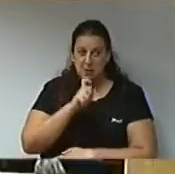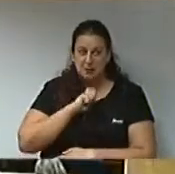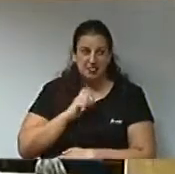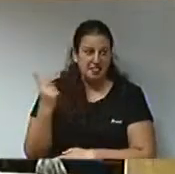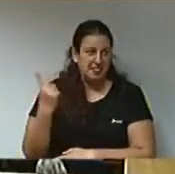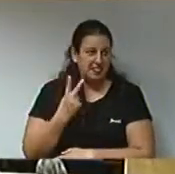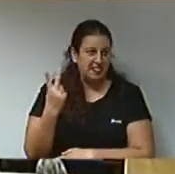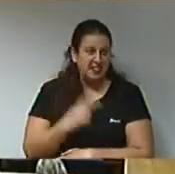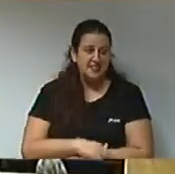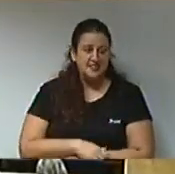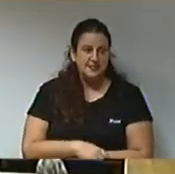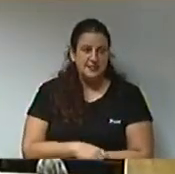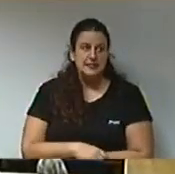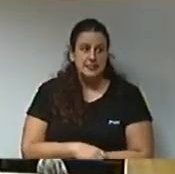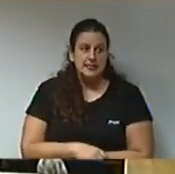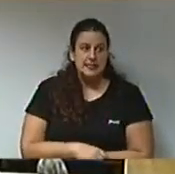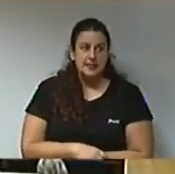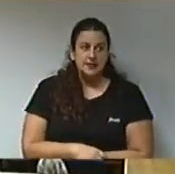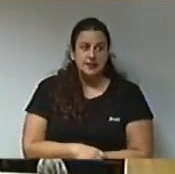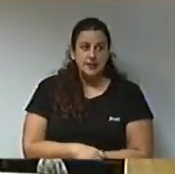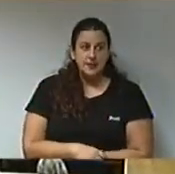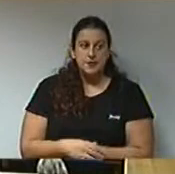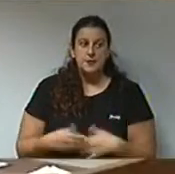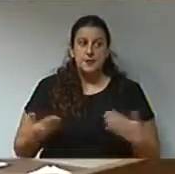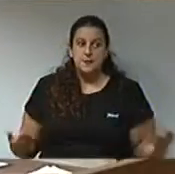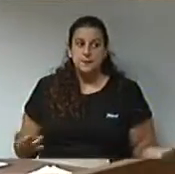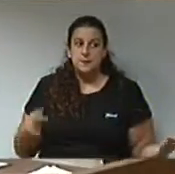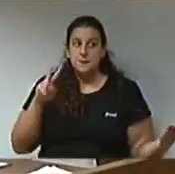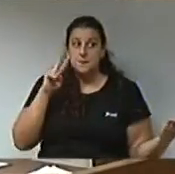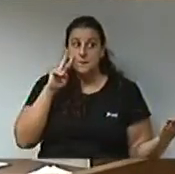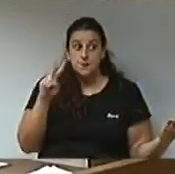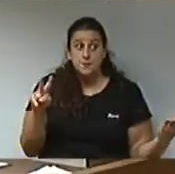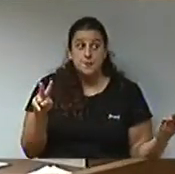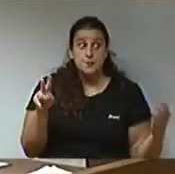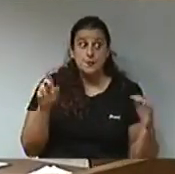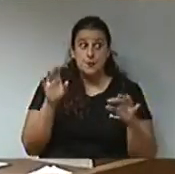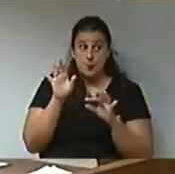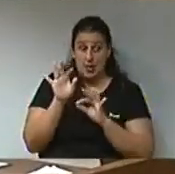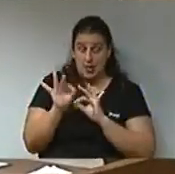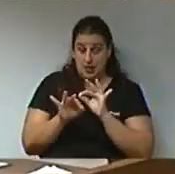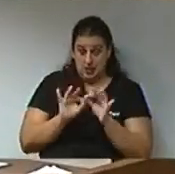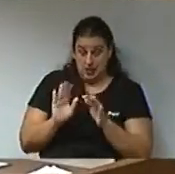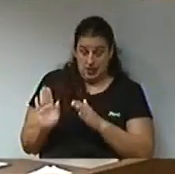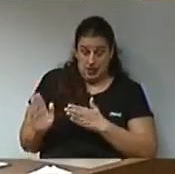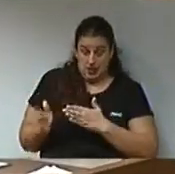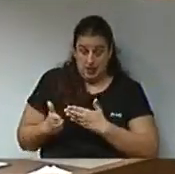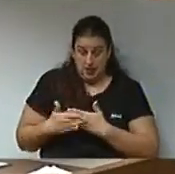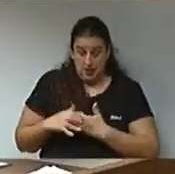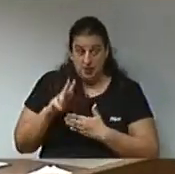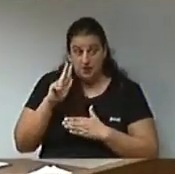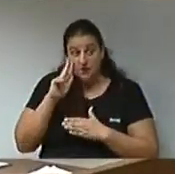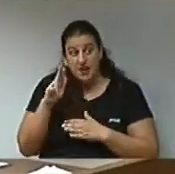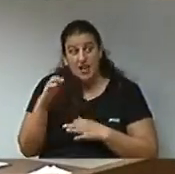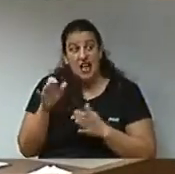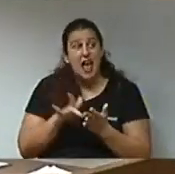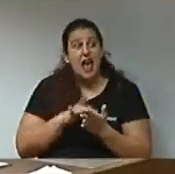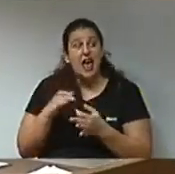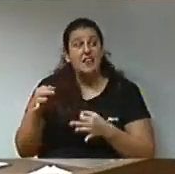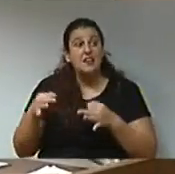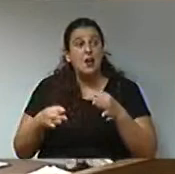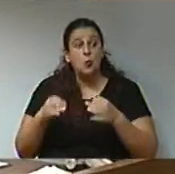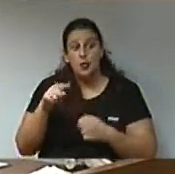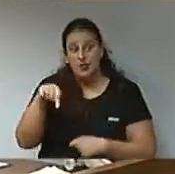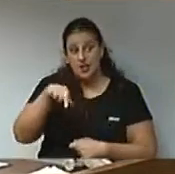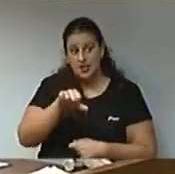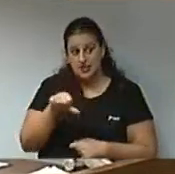Y para ver que... ¿Cómo está acabando su fin de ciclo? Solo hay que ver la agenda judicial de esta semana, señor Puig, y no diré nada